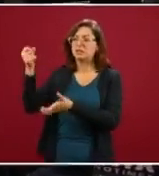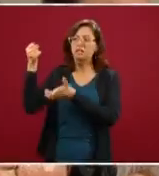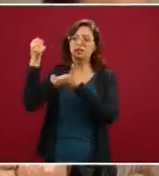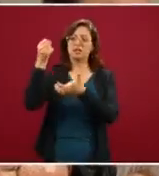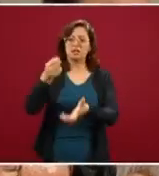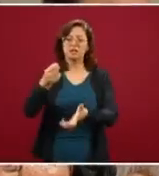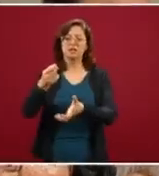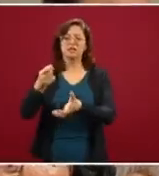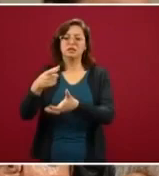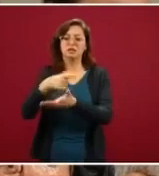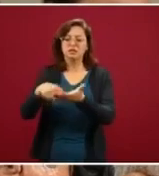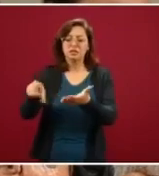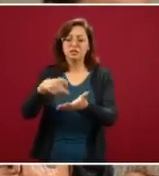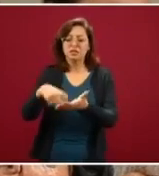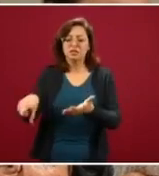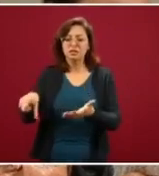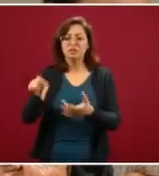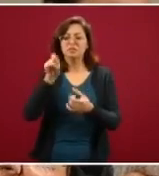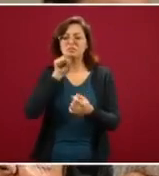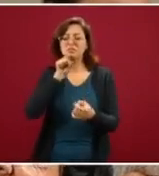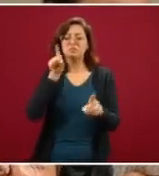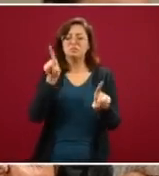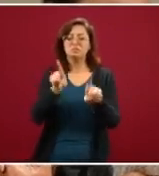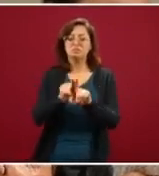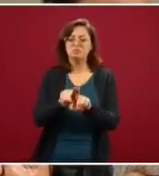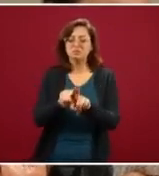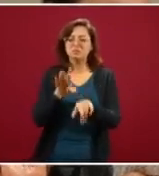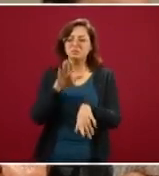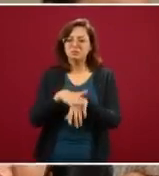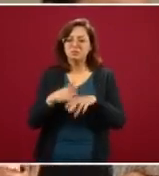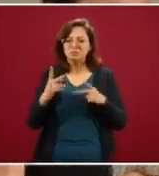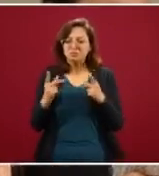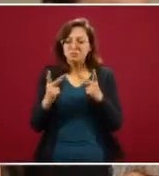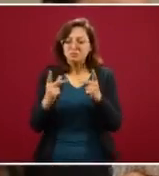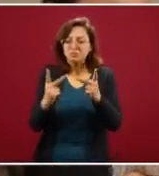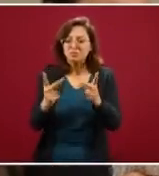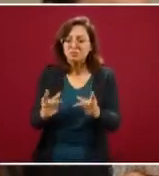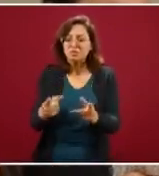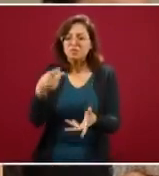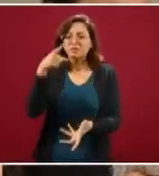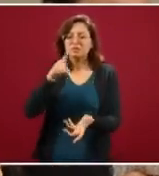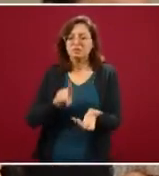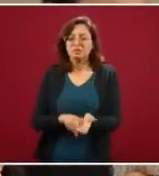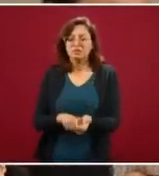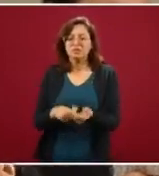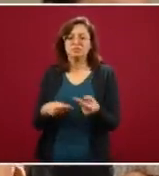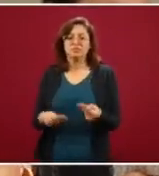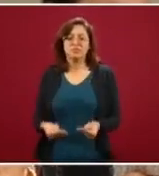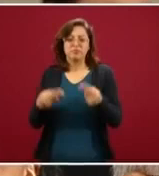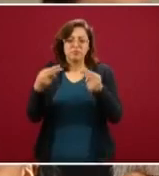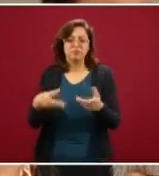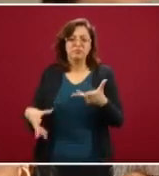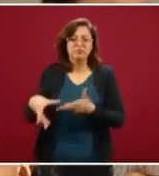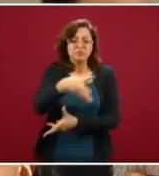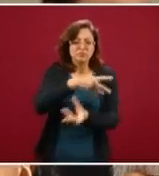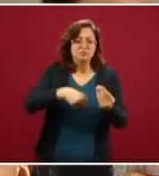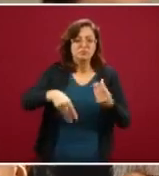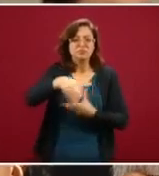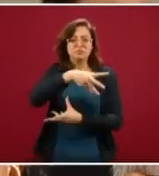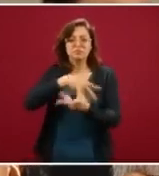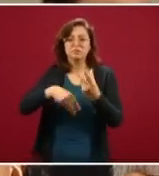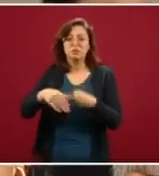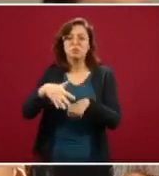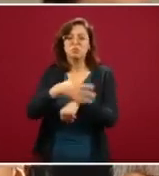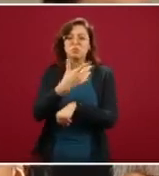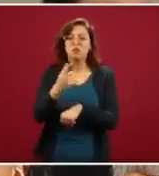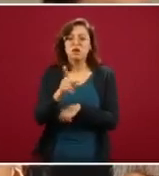consumidores. También, asimismo, que hubiera una reactivación del mercado interno, que no se ve un impulso fuerte a las pymes,